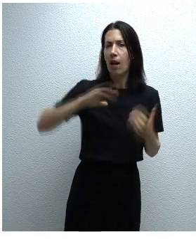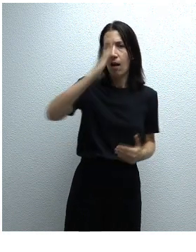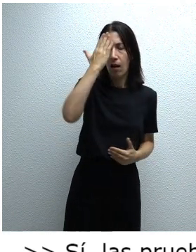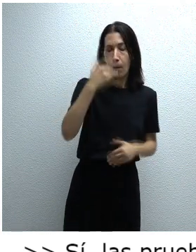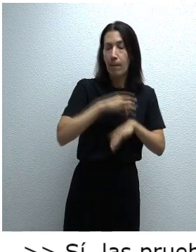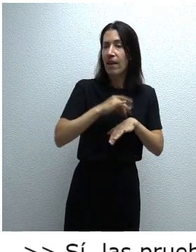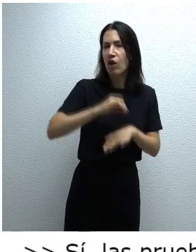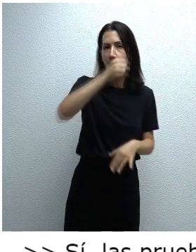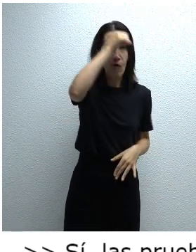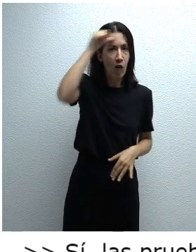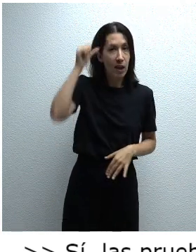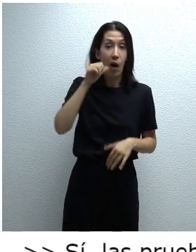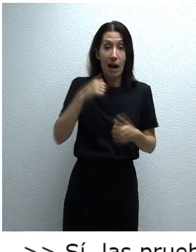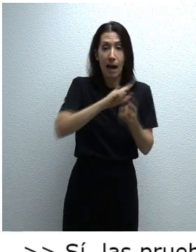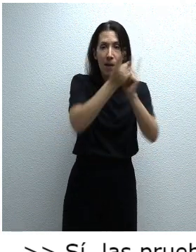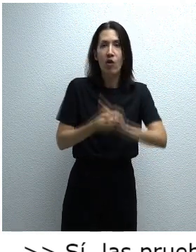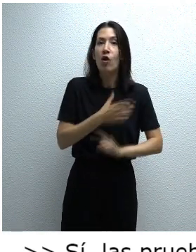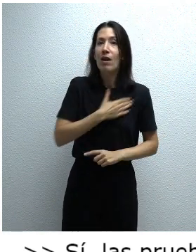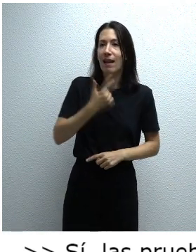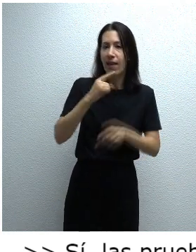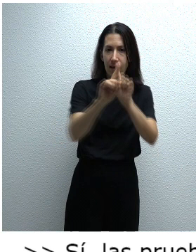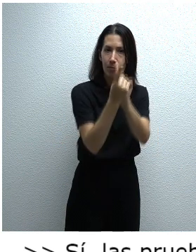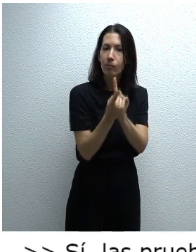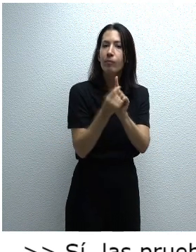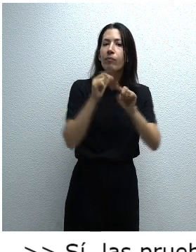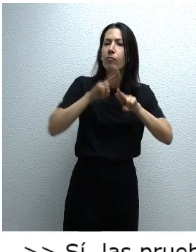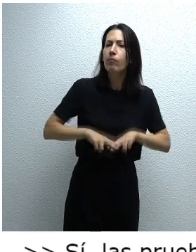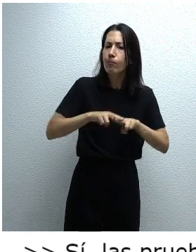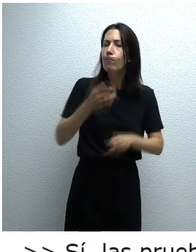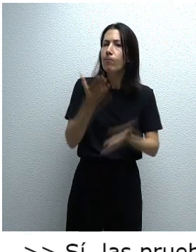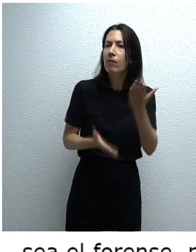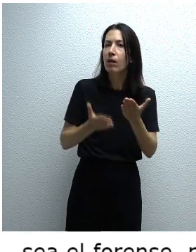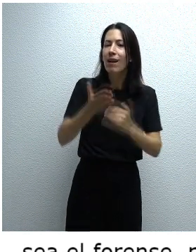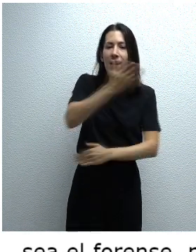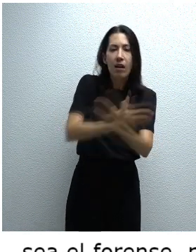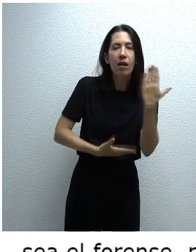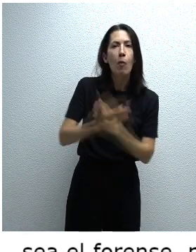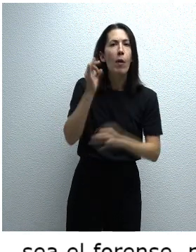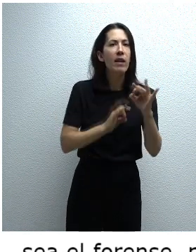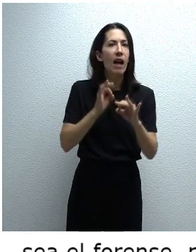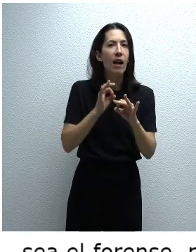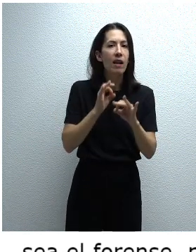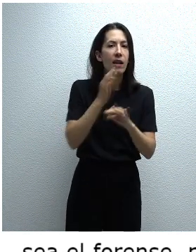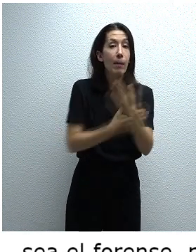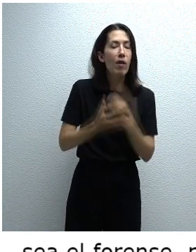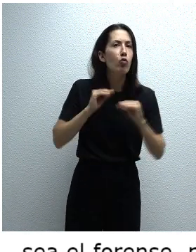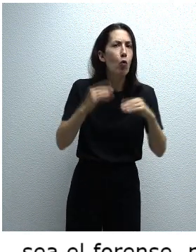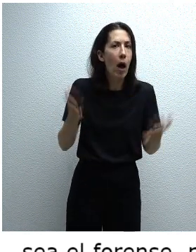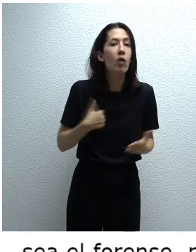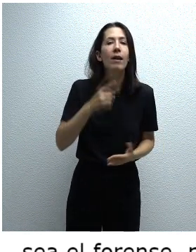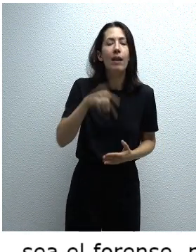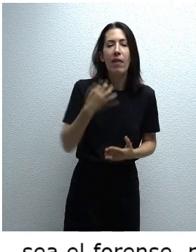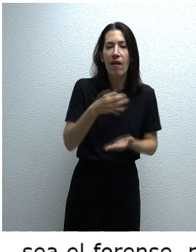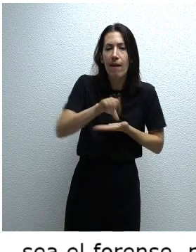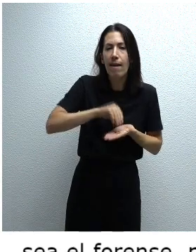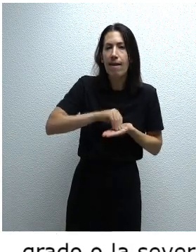no se trata de evaluar el grado o la severidad de la discapacidad, sino ver qué necesidades de apoyo tiene la persona, pues